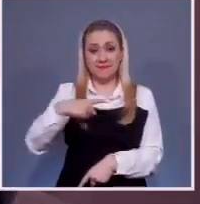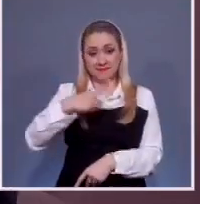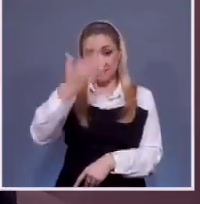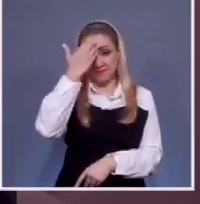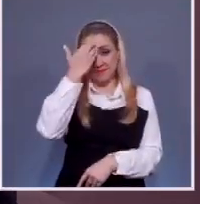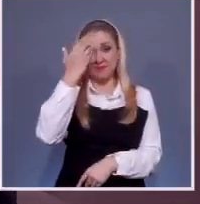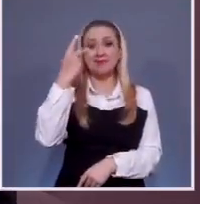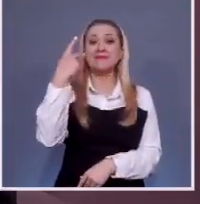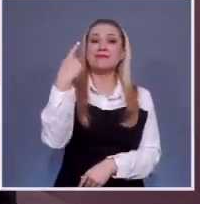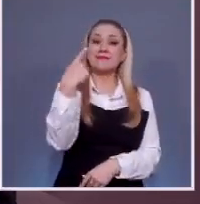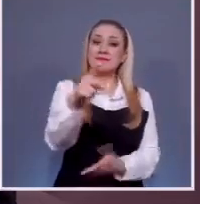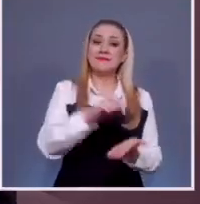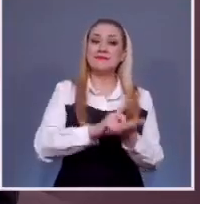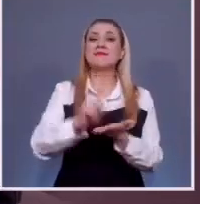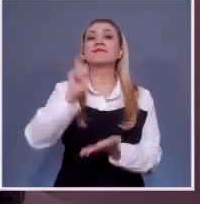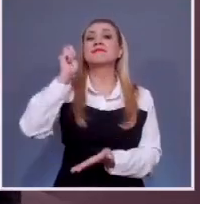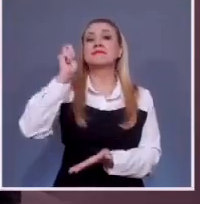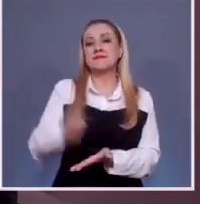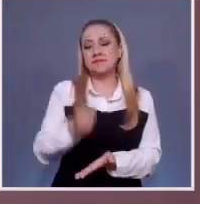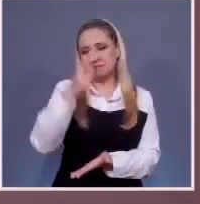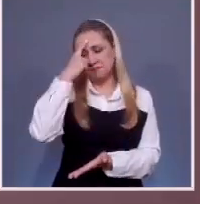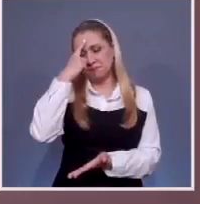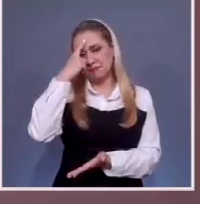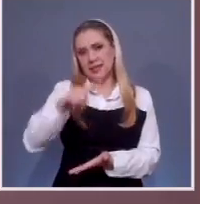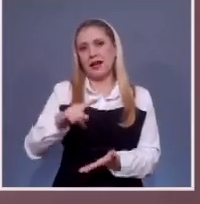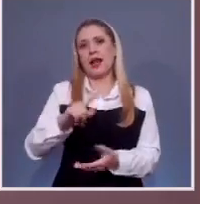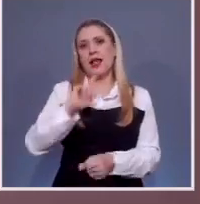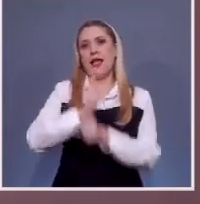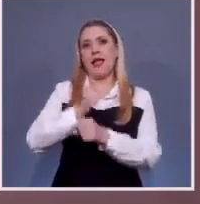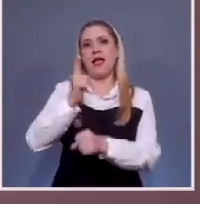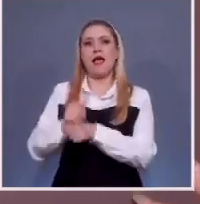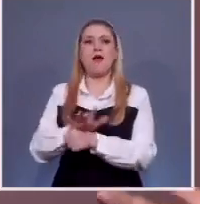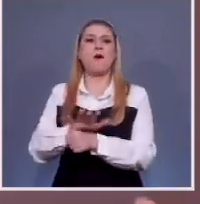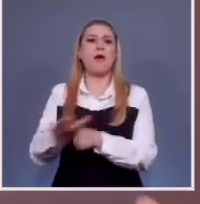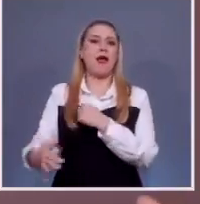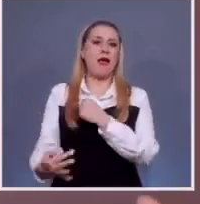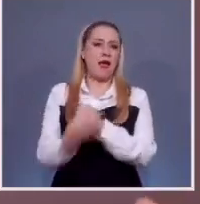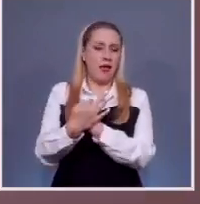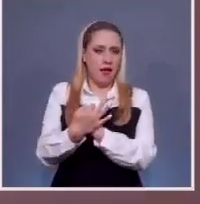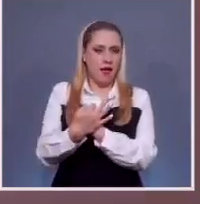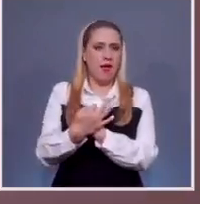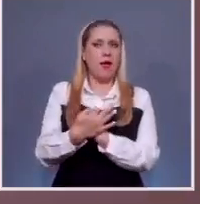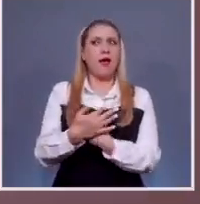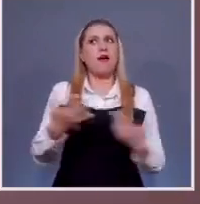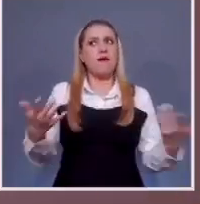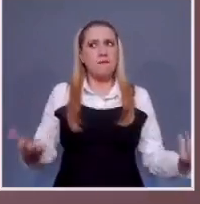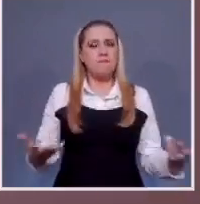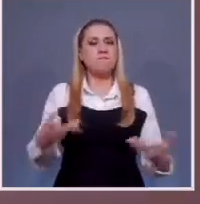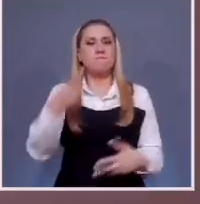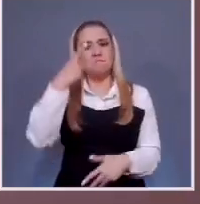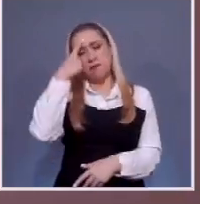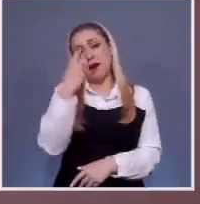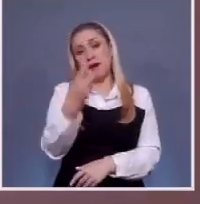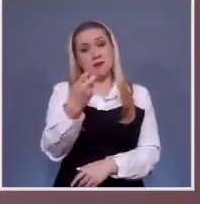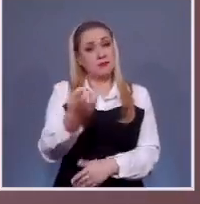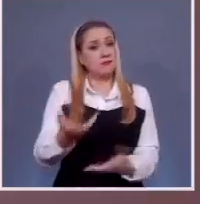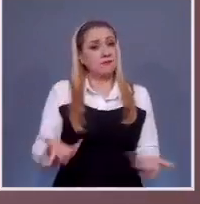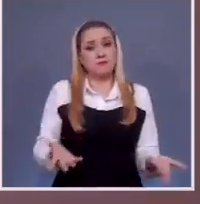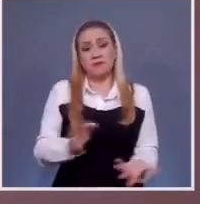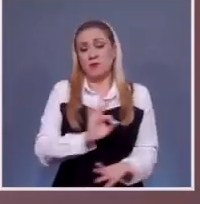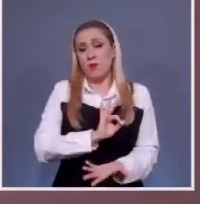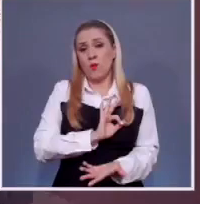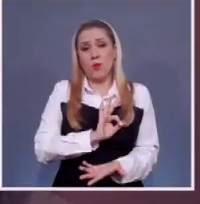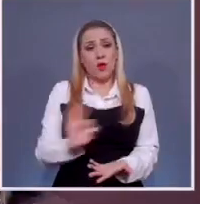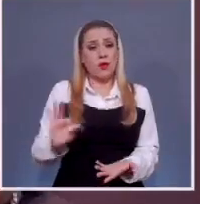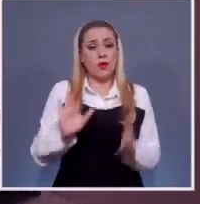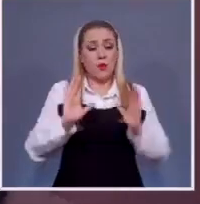y que encuentren los mecanismos adecuados. Los tribunales solamente podemos actuar a instancia de parte. Entonces Exacto. necesitamos que los cuerpos